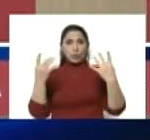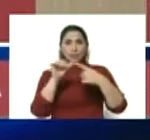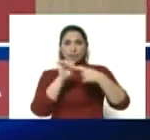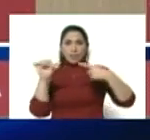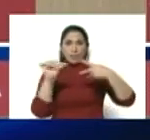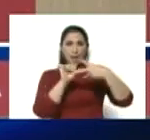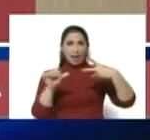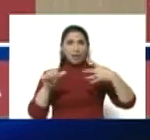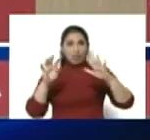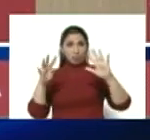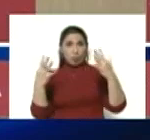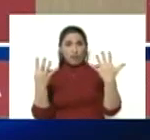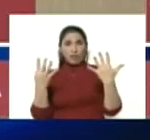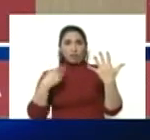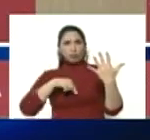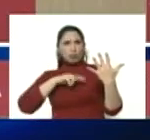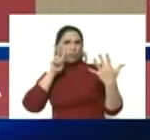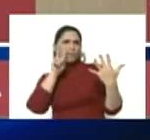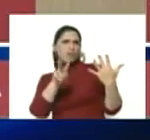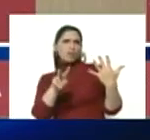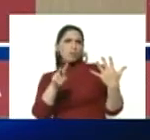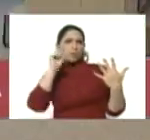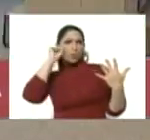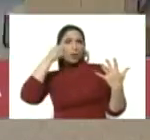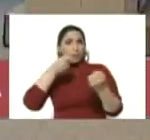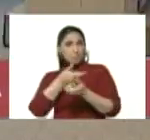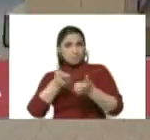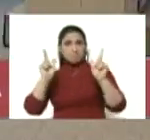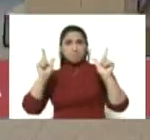allí vimos. Recuerden que esto estaba